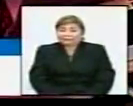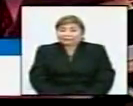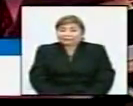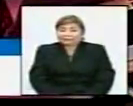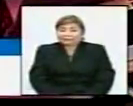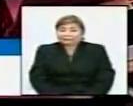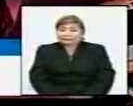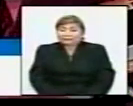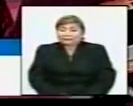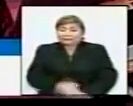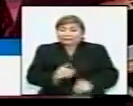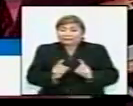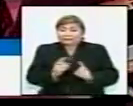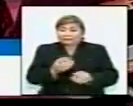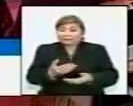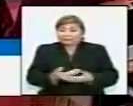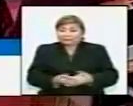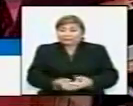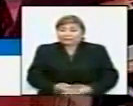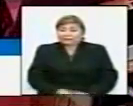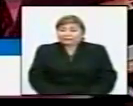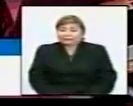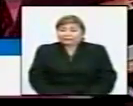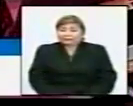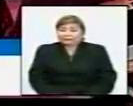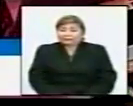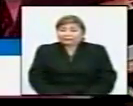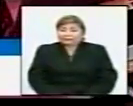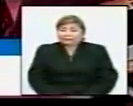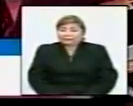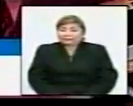palabra para las preguntas y comentarios correspondientes.